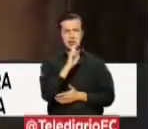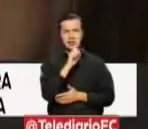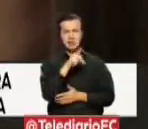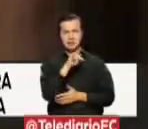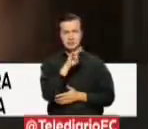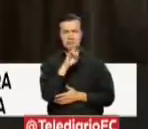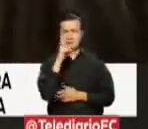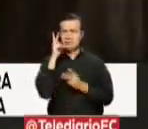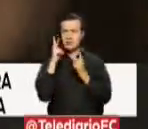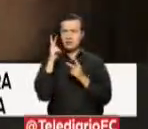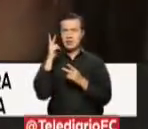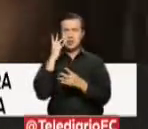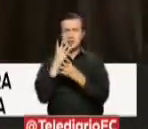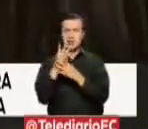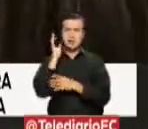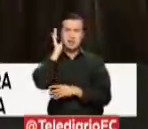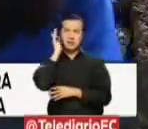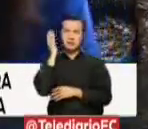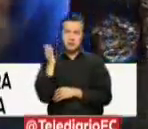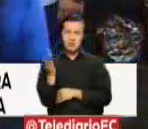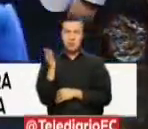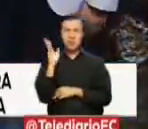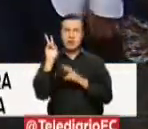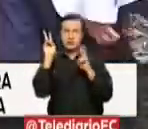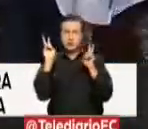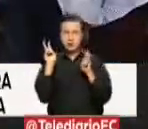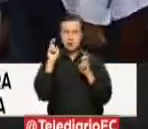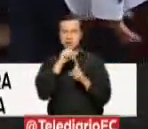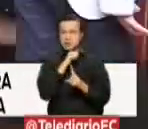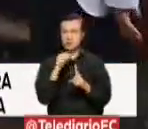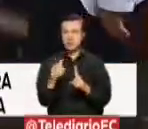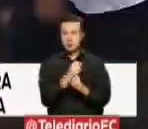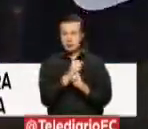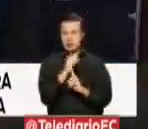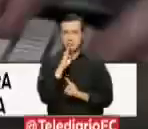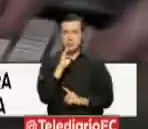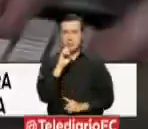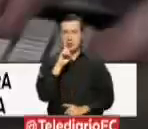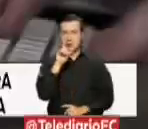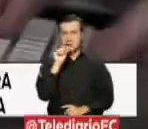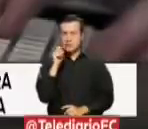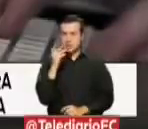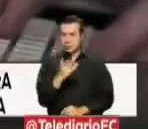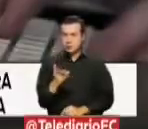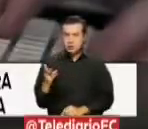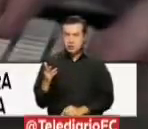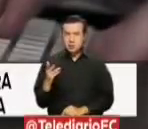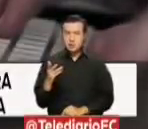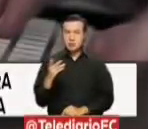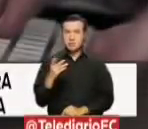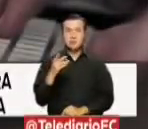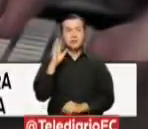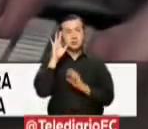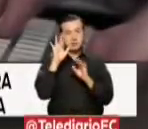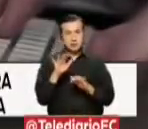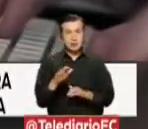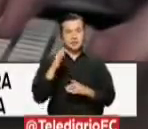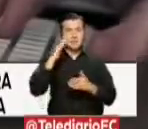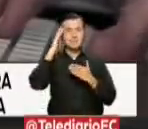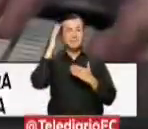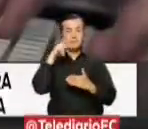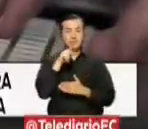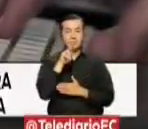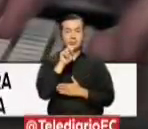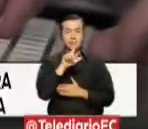visitado en la cárcel a una de las personas involucradas en el caso del secuestro a Fernando Balda. Más aún, si como lo afirma el secretario de la Política,